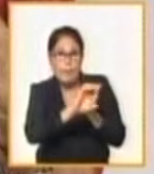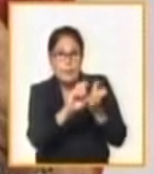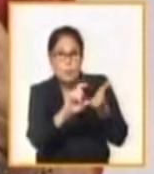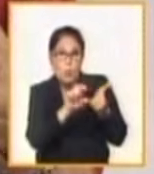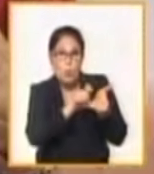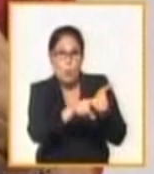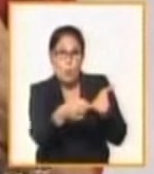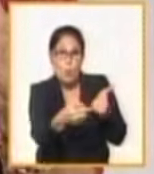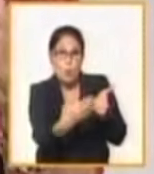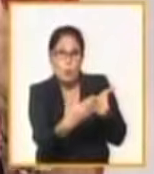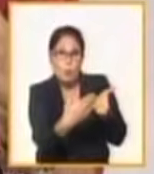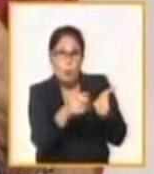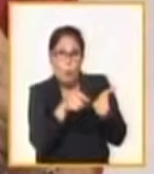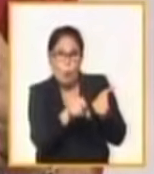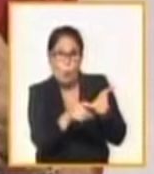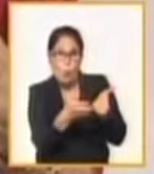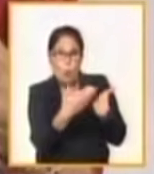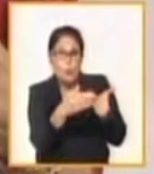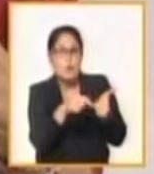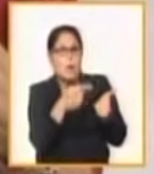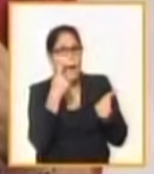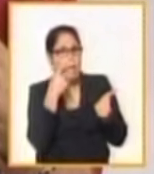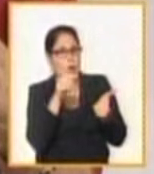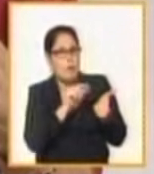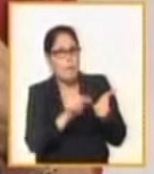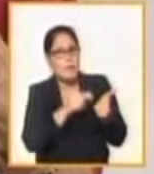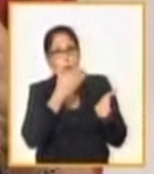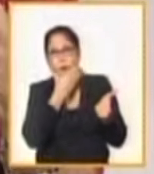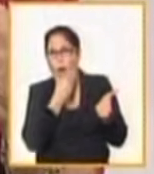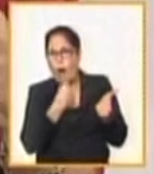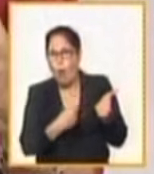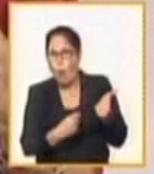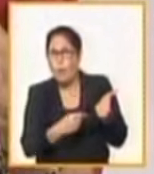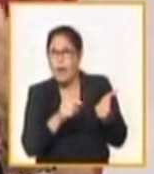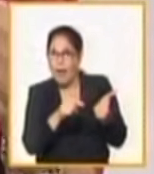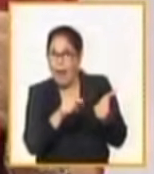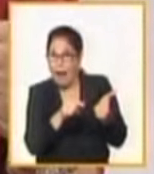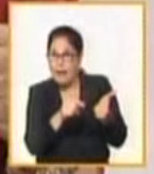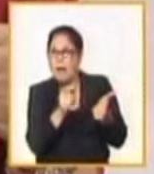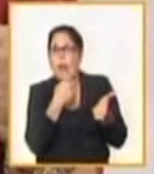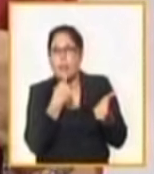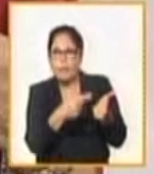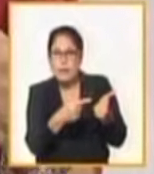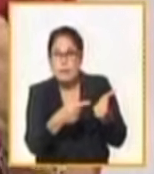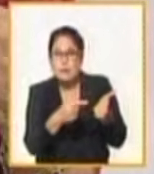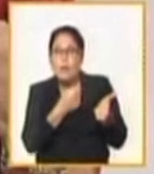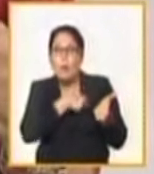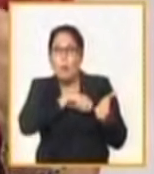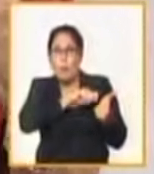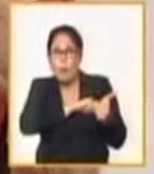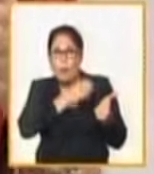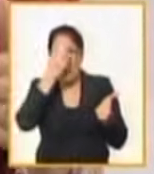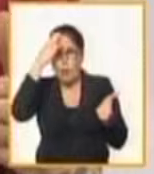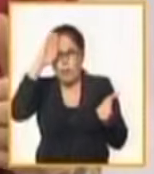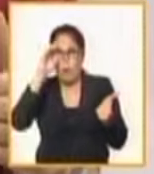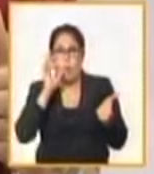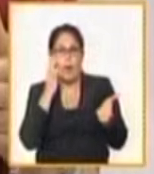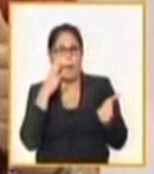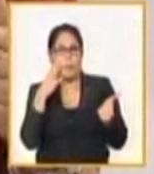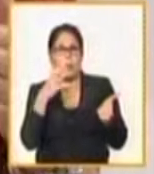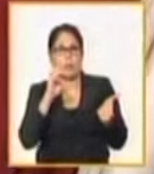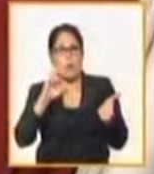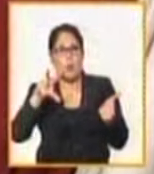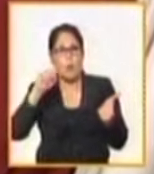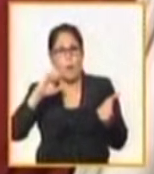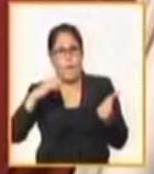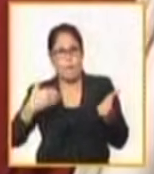una hornada de gente joven y barbuda que va a dignificar a Cuba y a establecer una nueva moral,